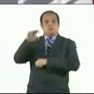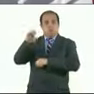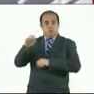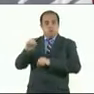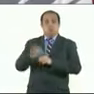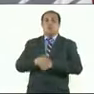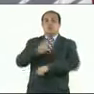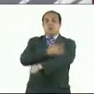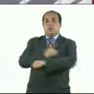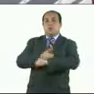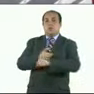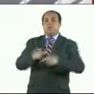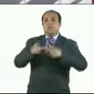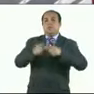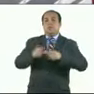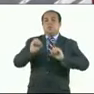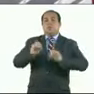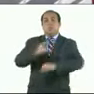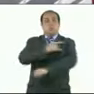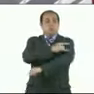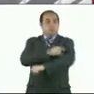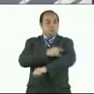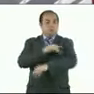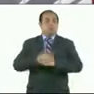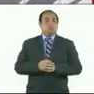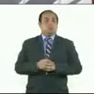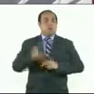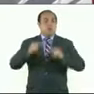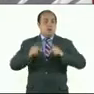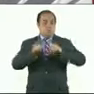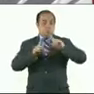nivel nacional, y nos vamos a poner en